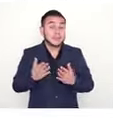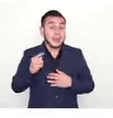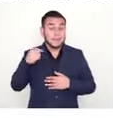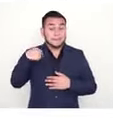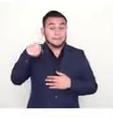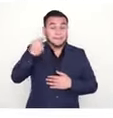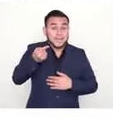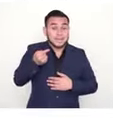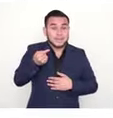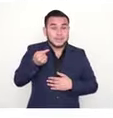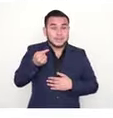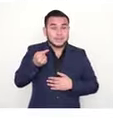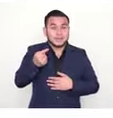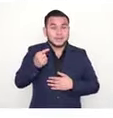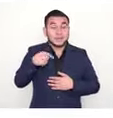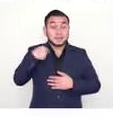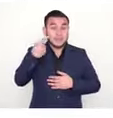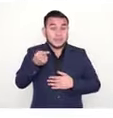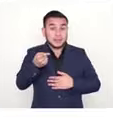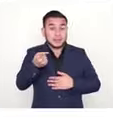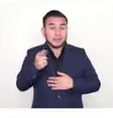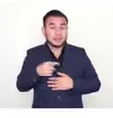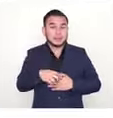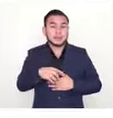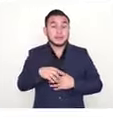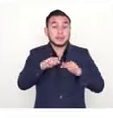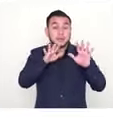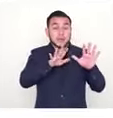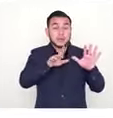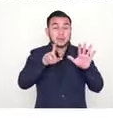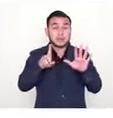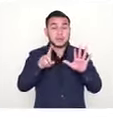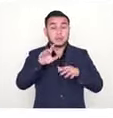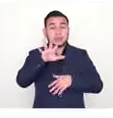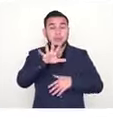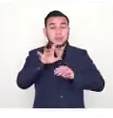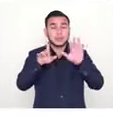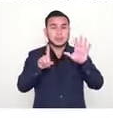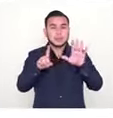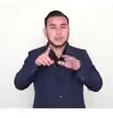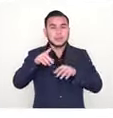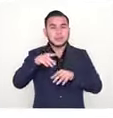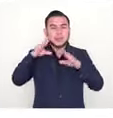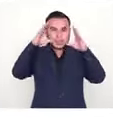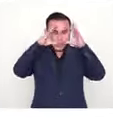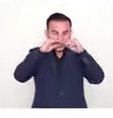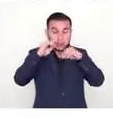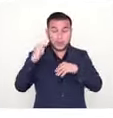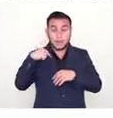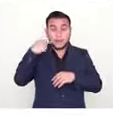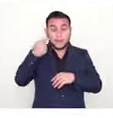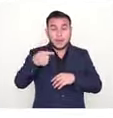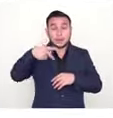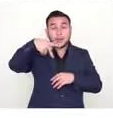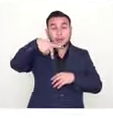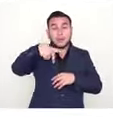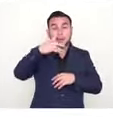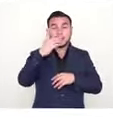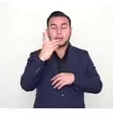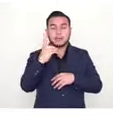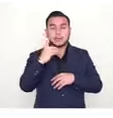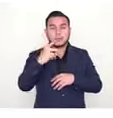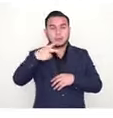mañana mañana a 4 minutos la zona 11 56 pm permitan que mañana la apede h